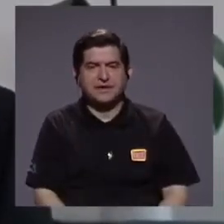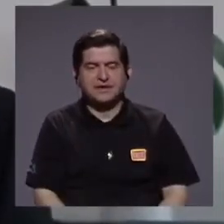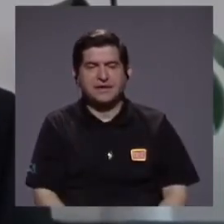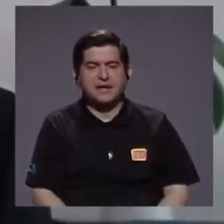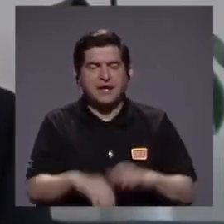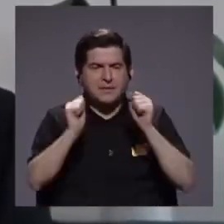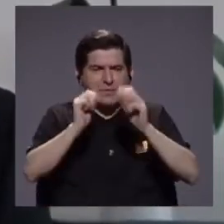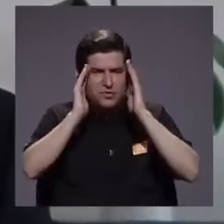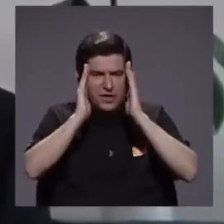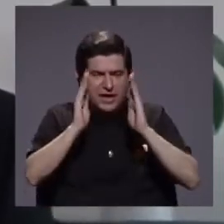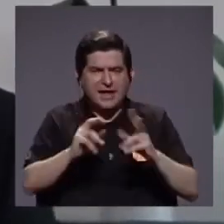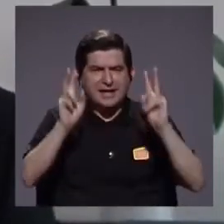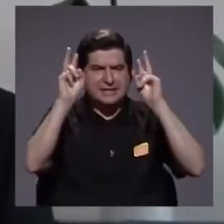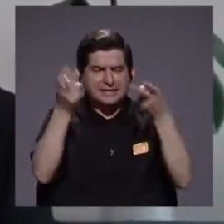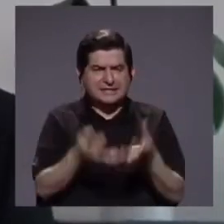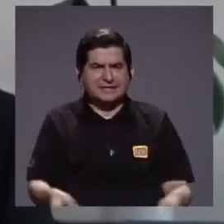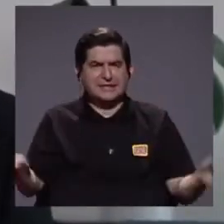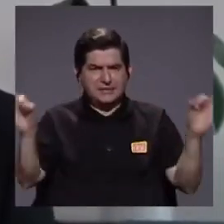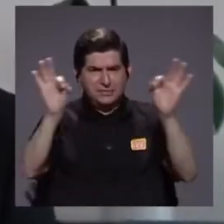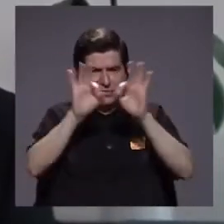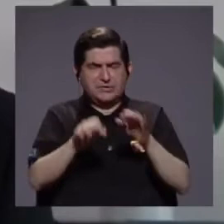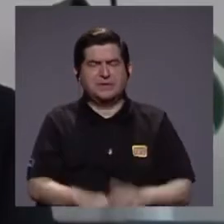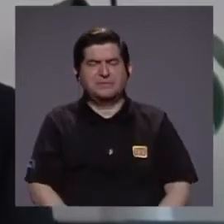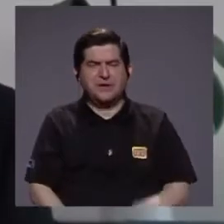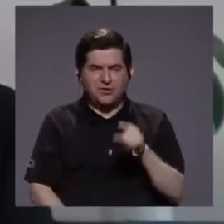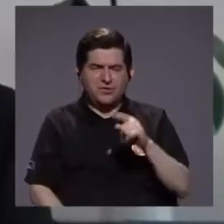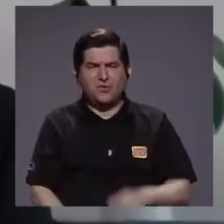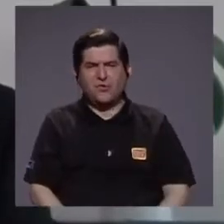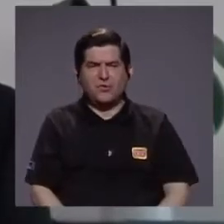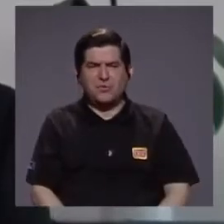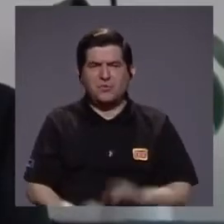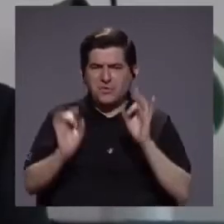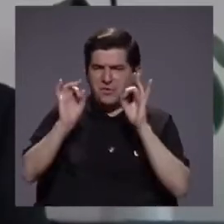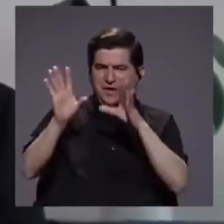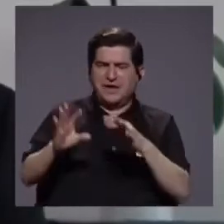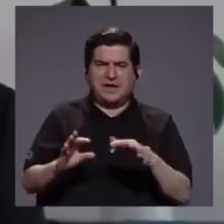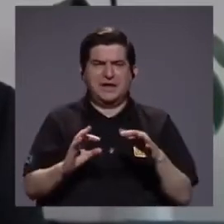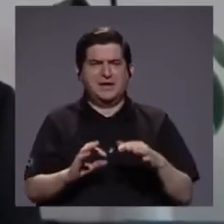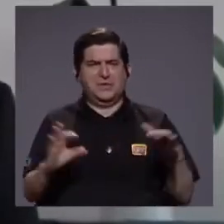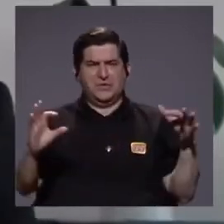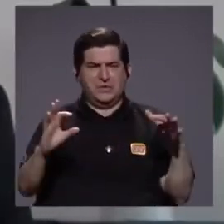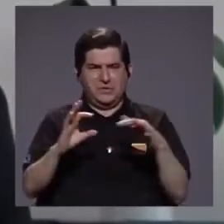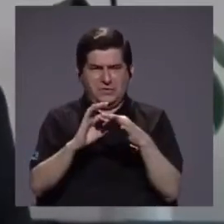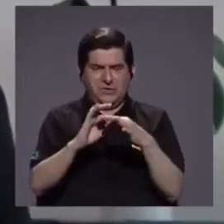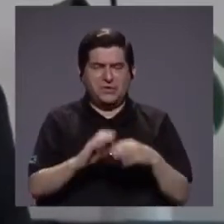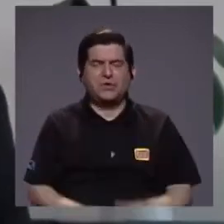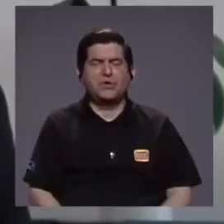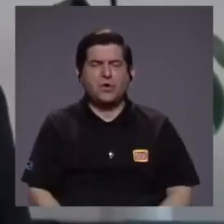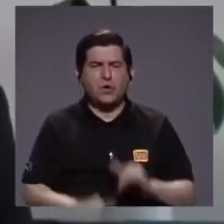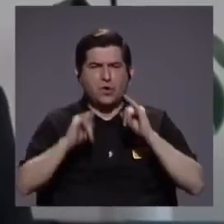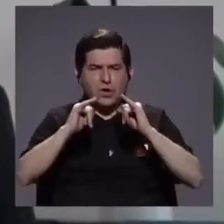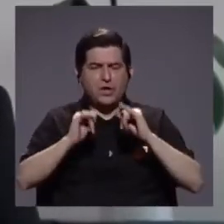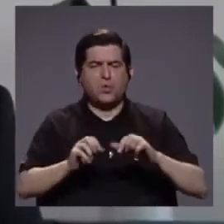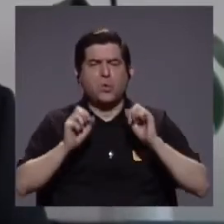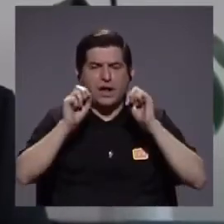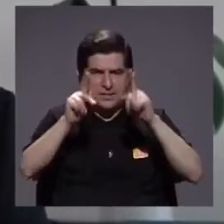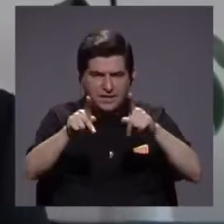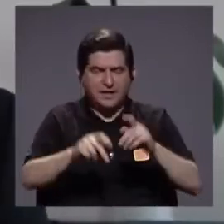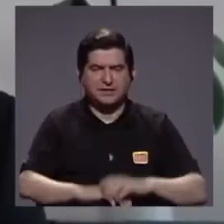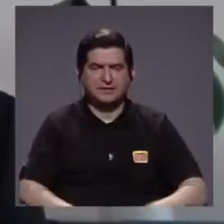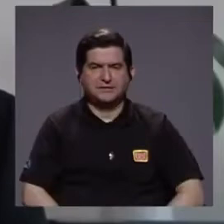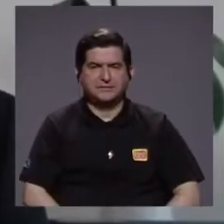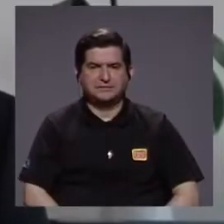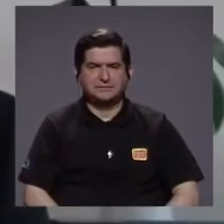atacar temas tan importantes como el sexismo, como la equidad de oportunidades, la igualdad de